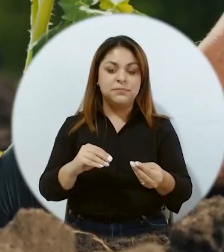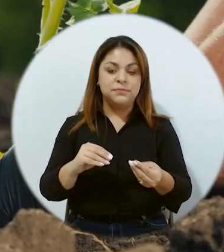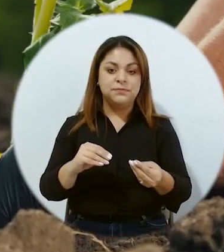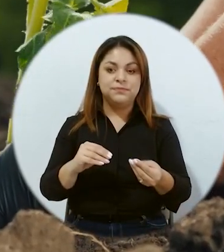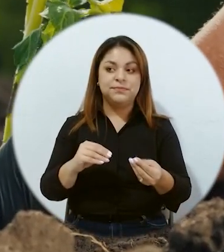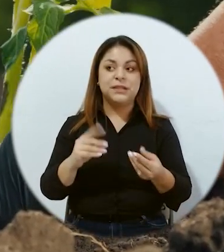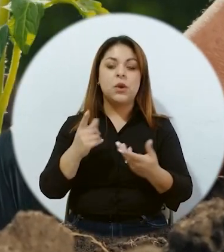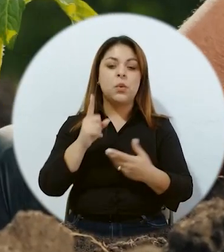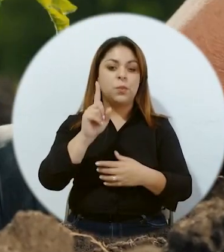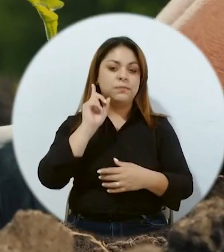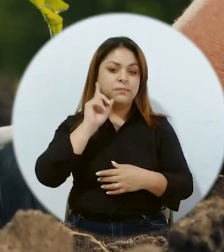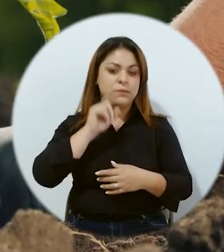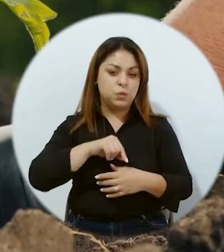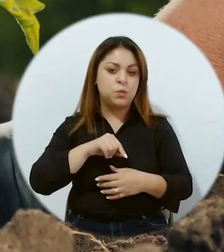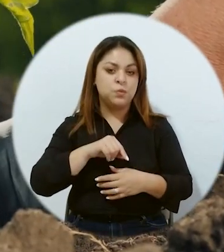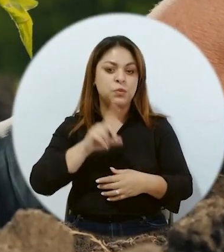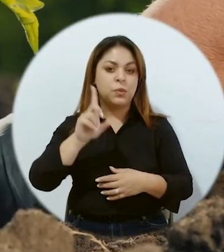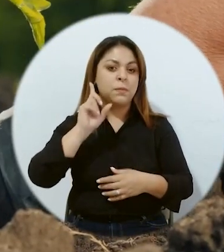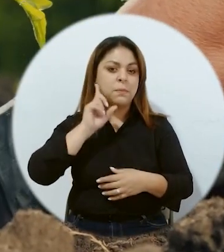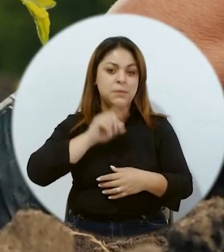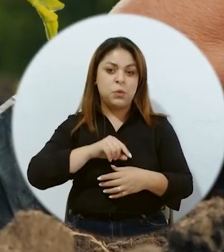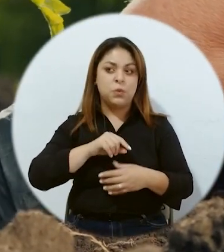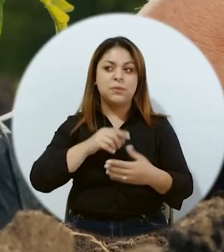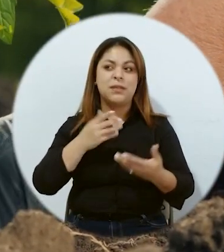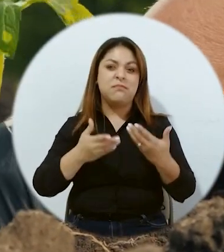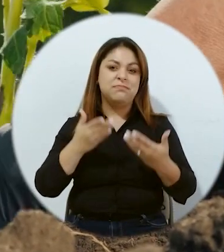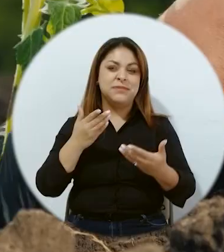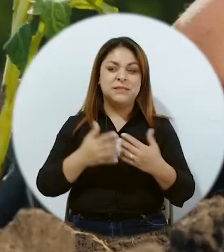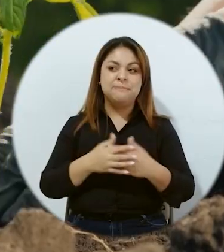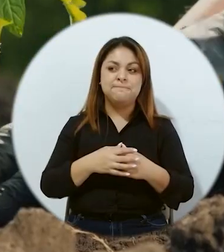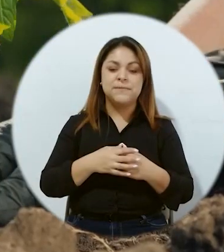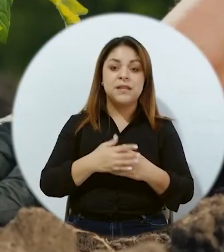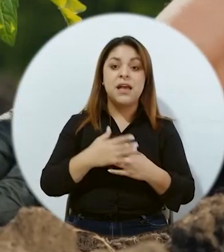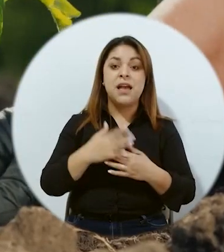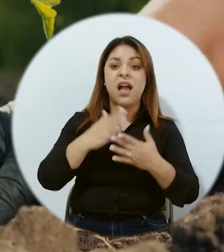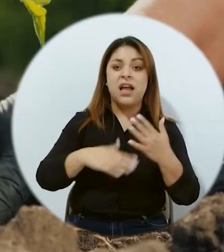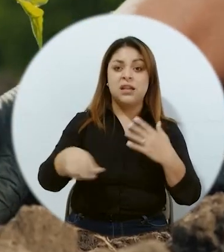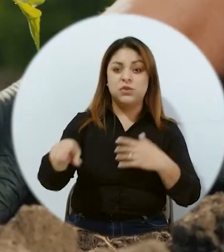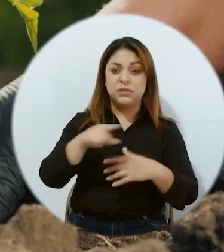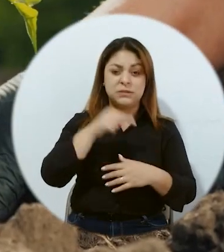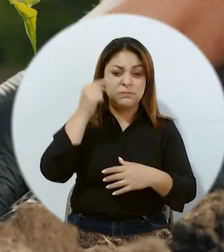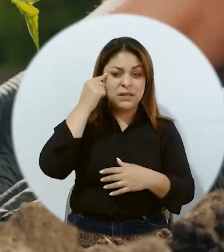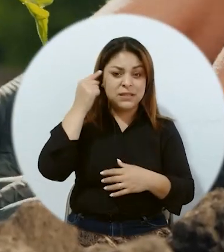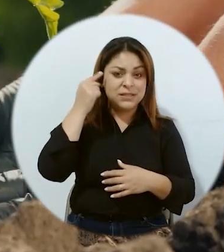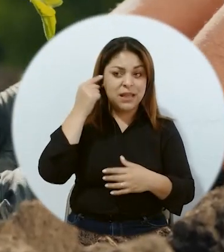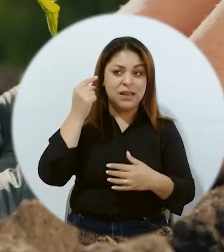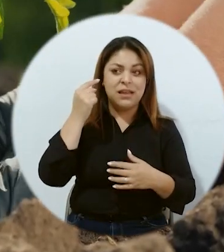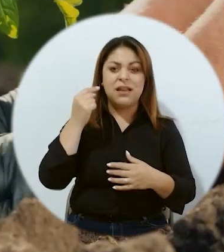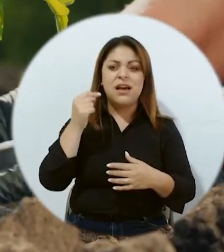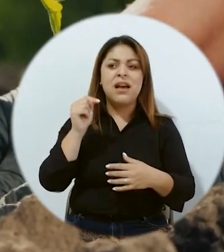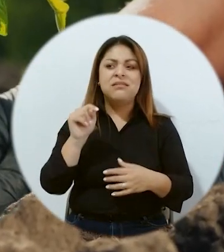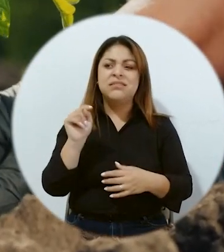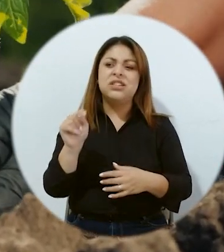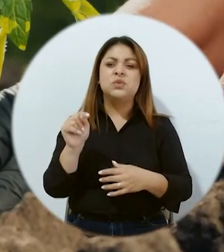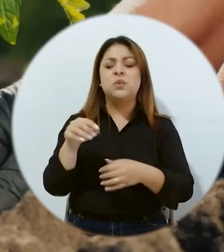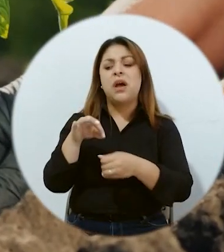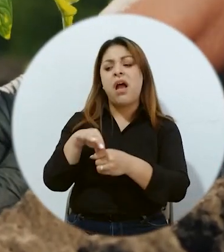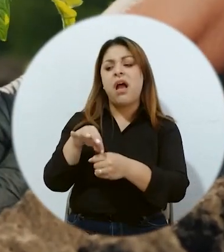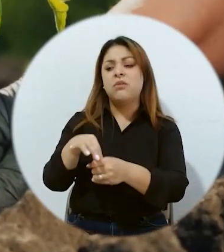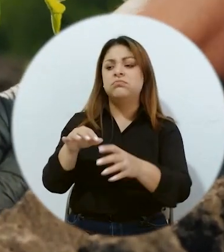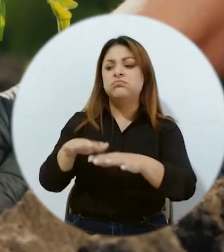que un mito, porque esto seguramente alguien lo puede estar pensando, es que eso solamente se puede a pequeña